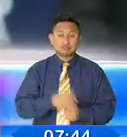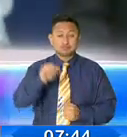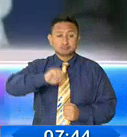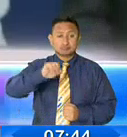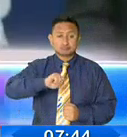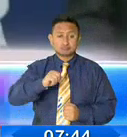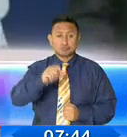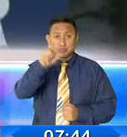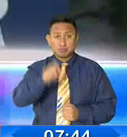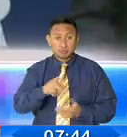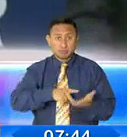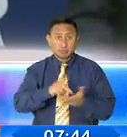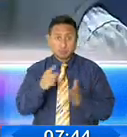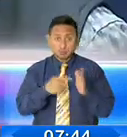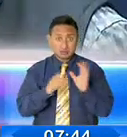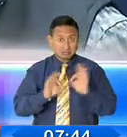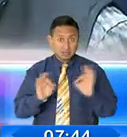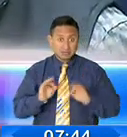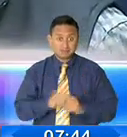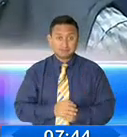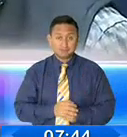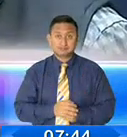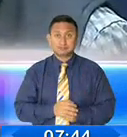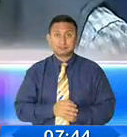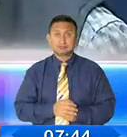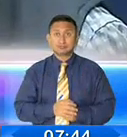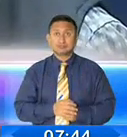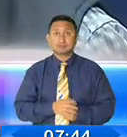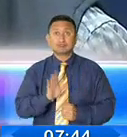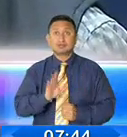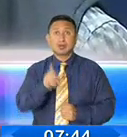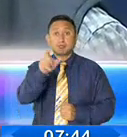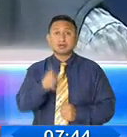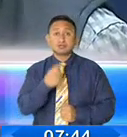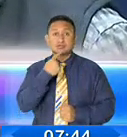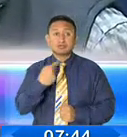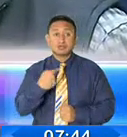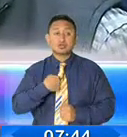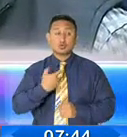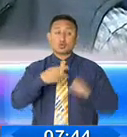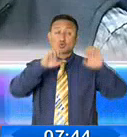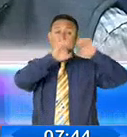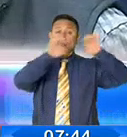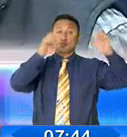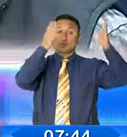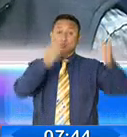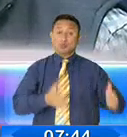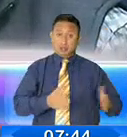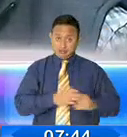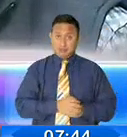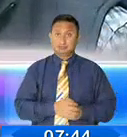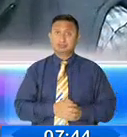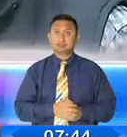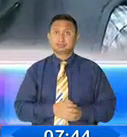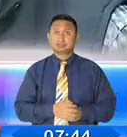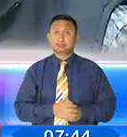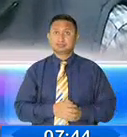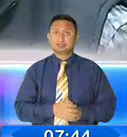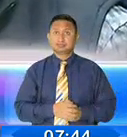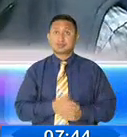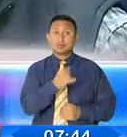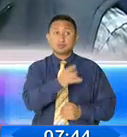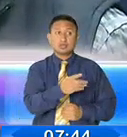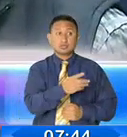pagan impuestos. No puede alguien decir, yo soy un empresario, y cuando voy a la página